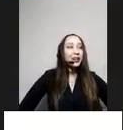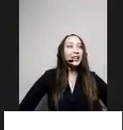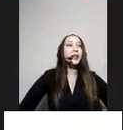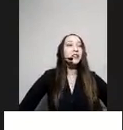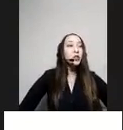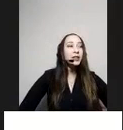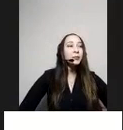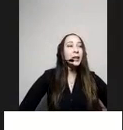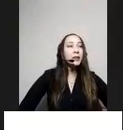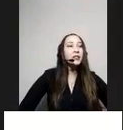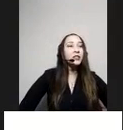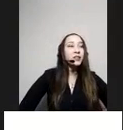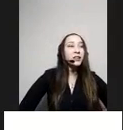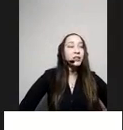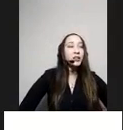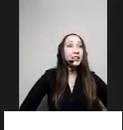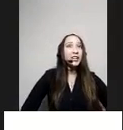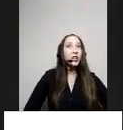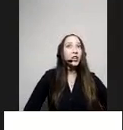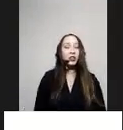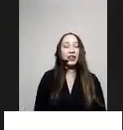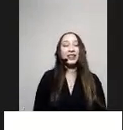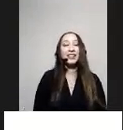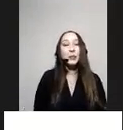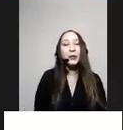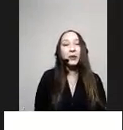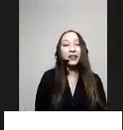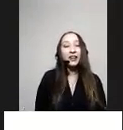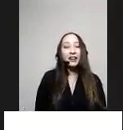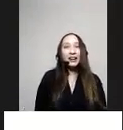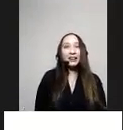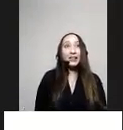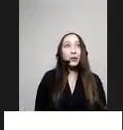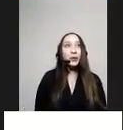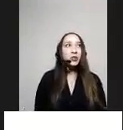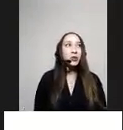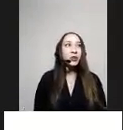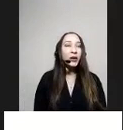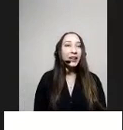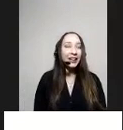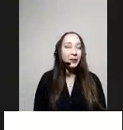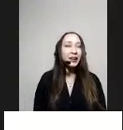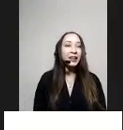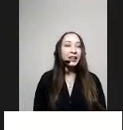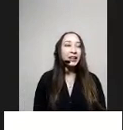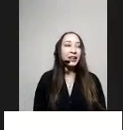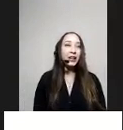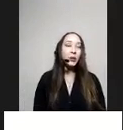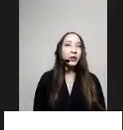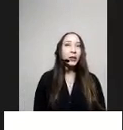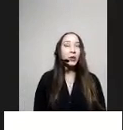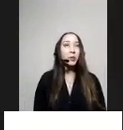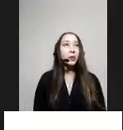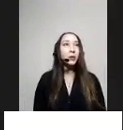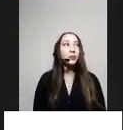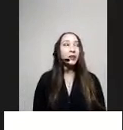emocional y mindfulness para la prevención de factores de riesgo psicosociales. Así que espero que les sea provechoso a todos el tema y que les guste